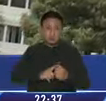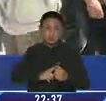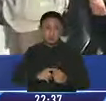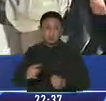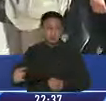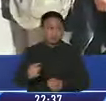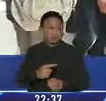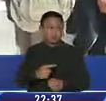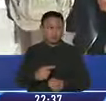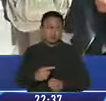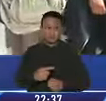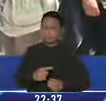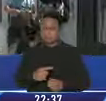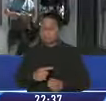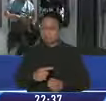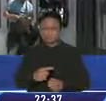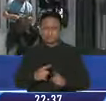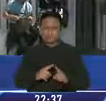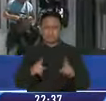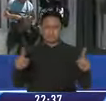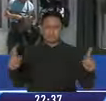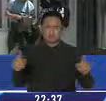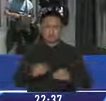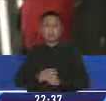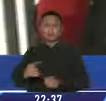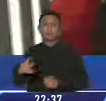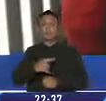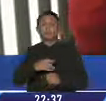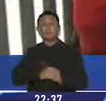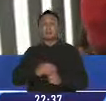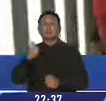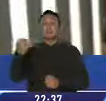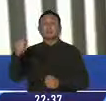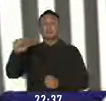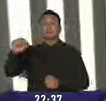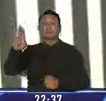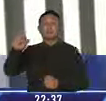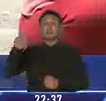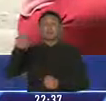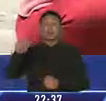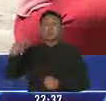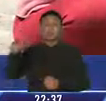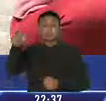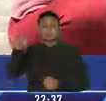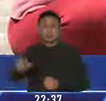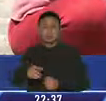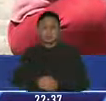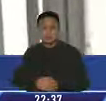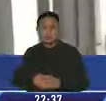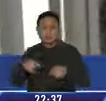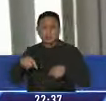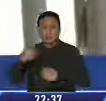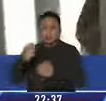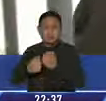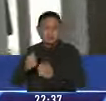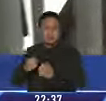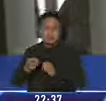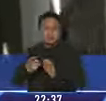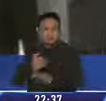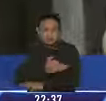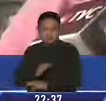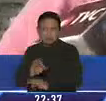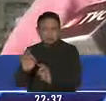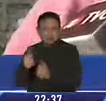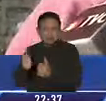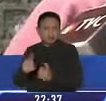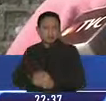panorama muestra dos caras diferentes. Por un lado, en el Hospital Pablo Arturo Suárez, los ciudadanos señalan que no han tenido dificultades al momento de sus